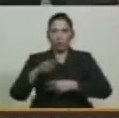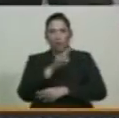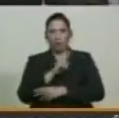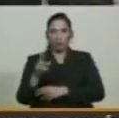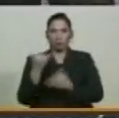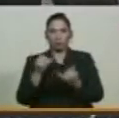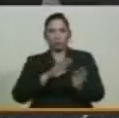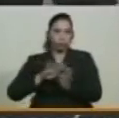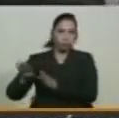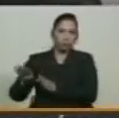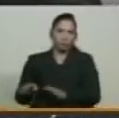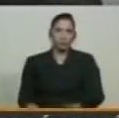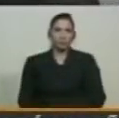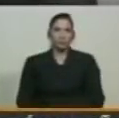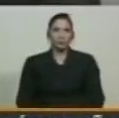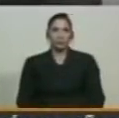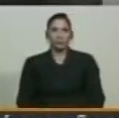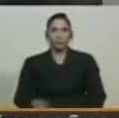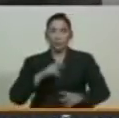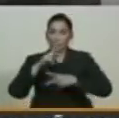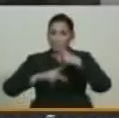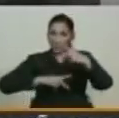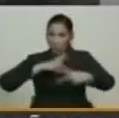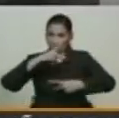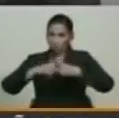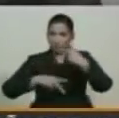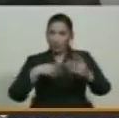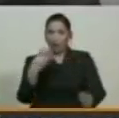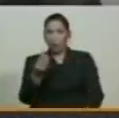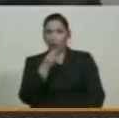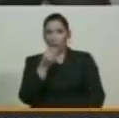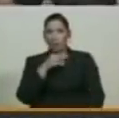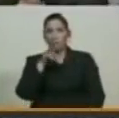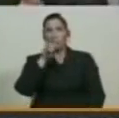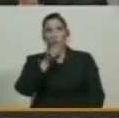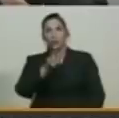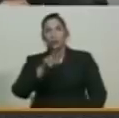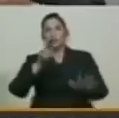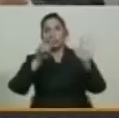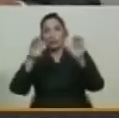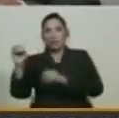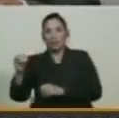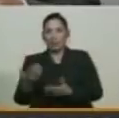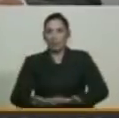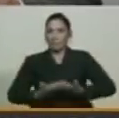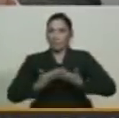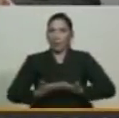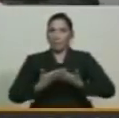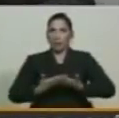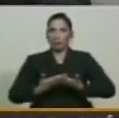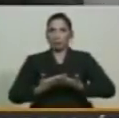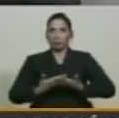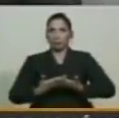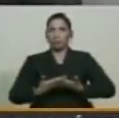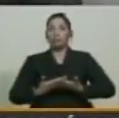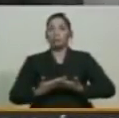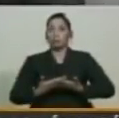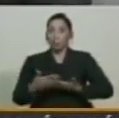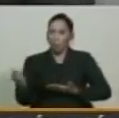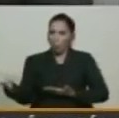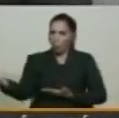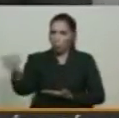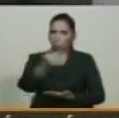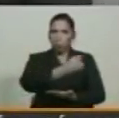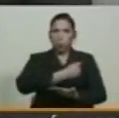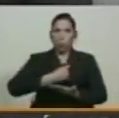Vamos a contarles en materia de productividad, pero de alimentos, que 260 toneladas de diferentes rubros fueron decomisadas por la Superintendencia de